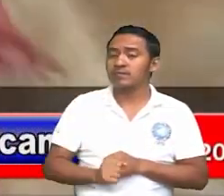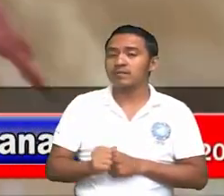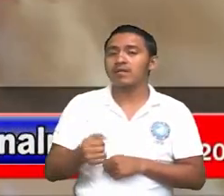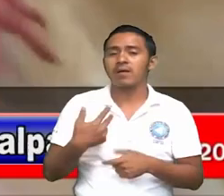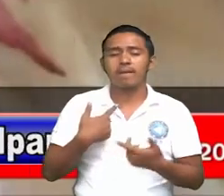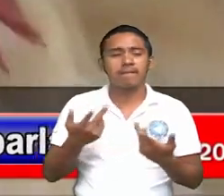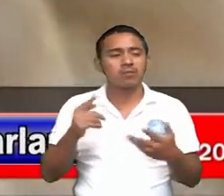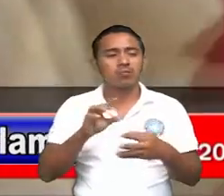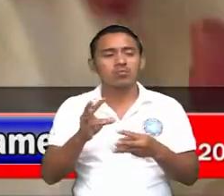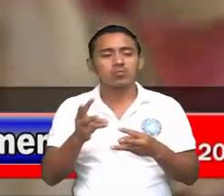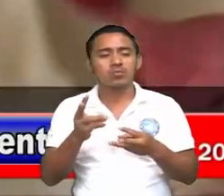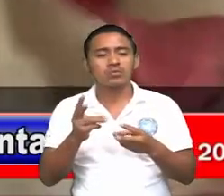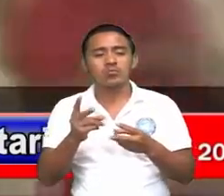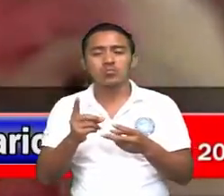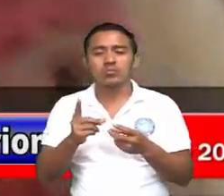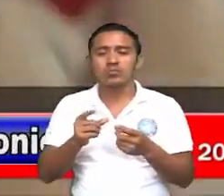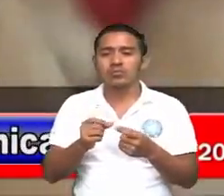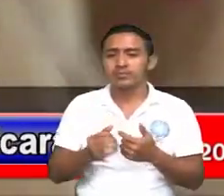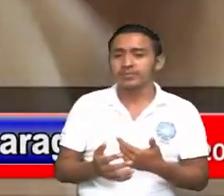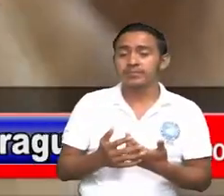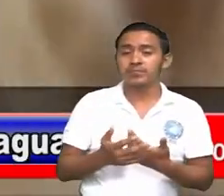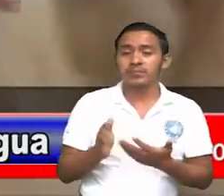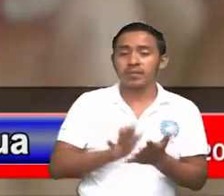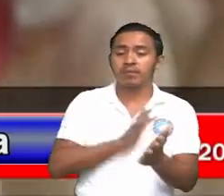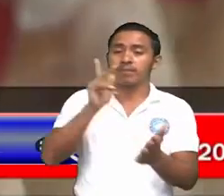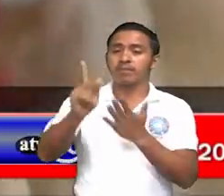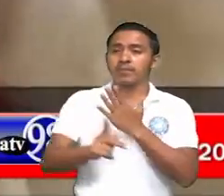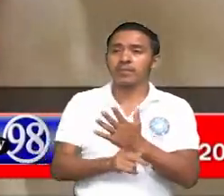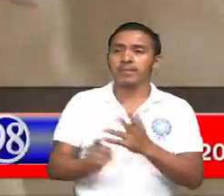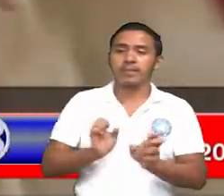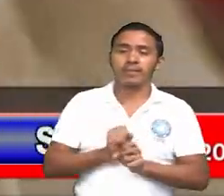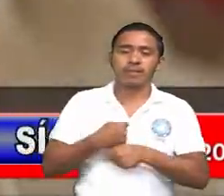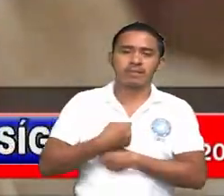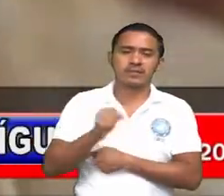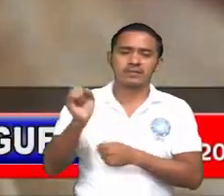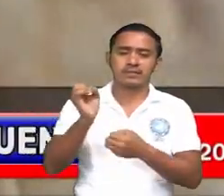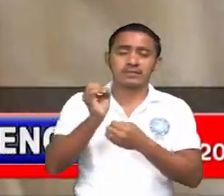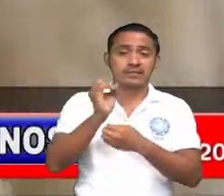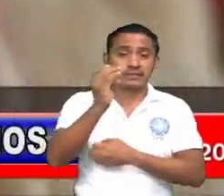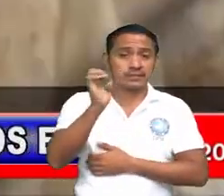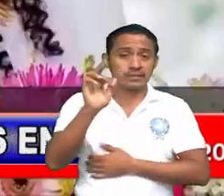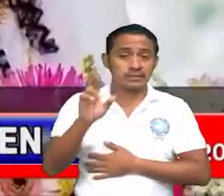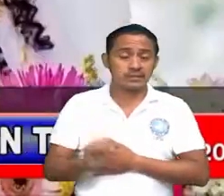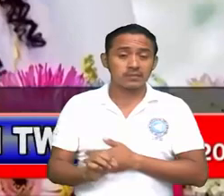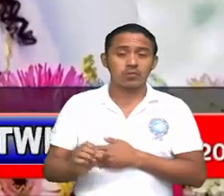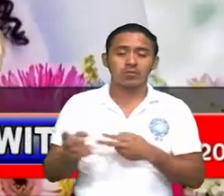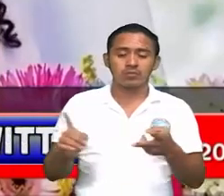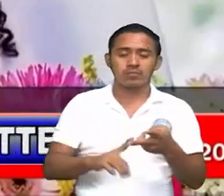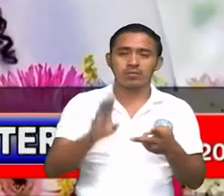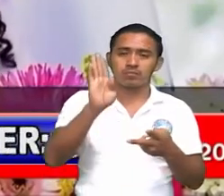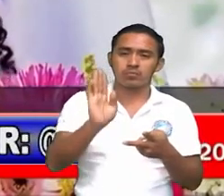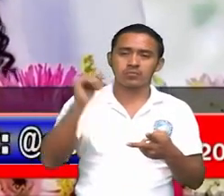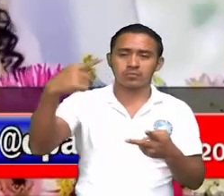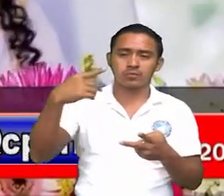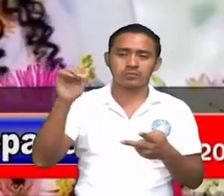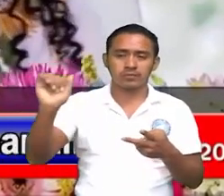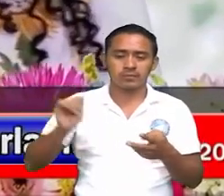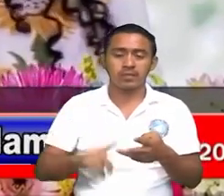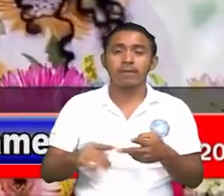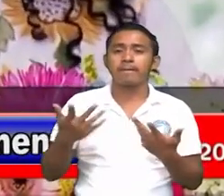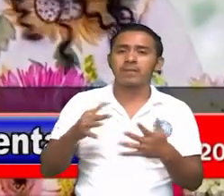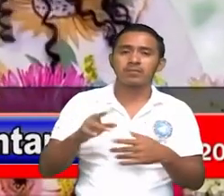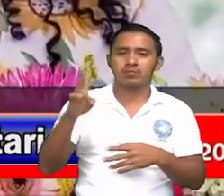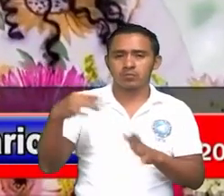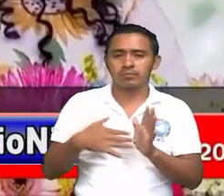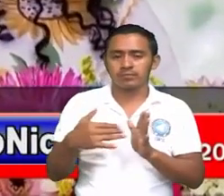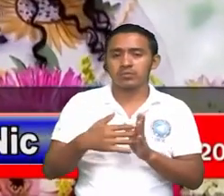un recuento del programa Hambre Cero, Bono Productivo Alimentario, entregó casi 2 millones de gallinas